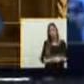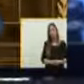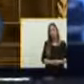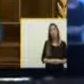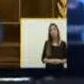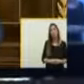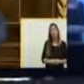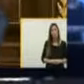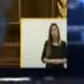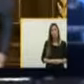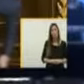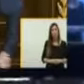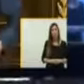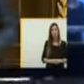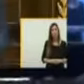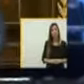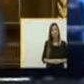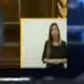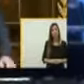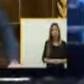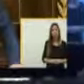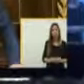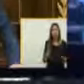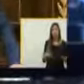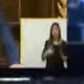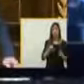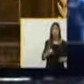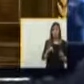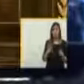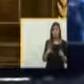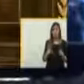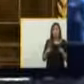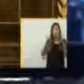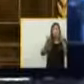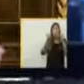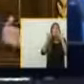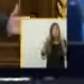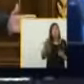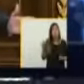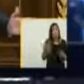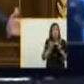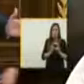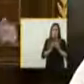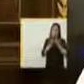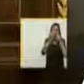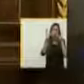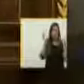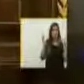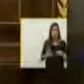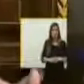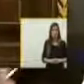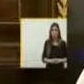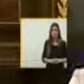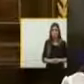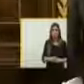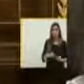clave fundamental de la política democrática. La política democrática tiene como finalidad repartir el poder, administrar el reparto del poder. Bueno, os voy a preguntar enseguida por la insistencia